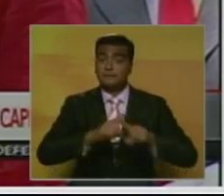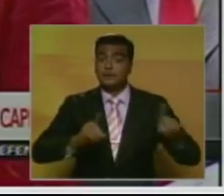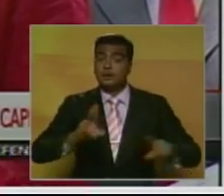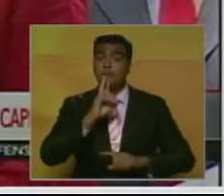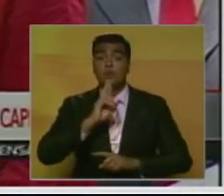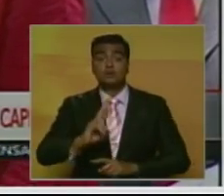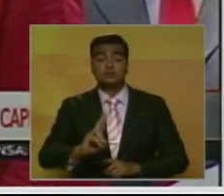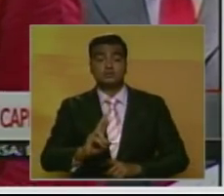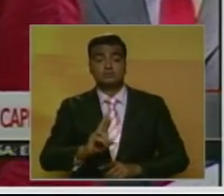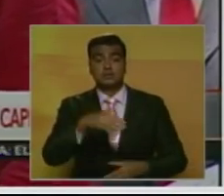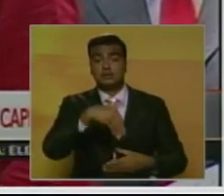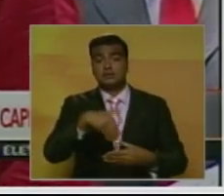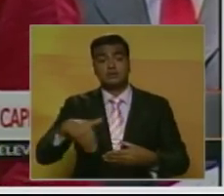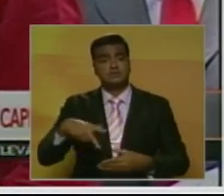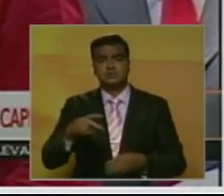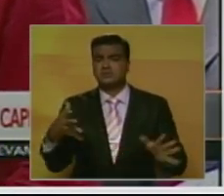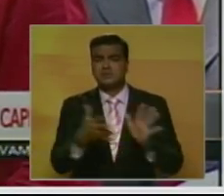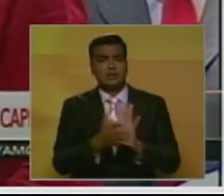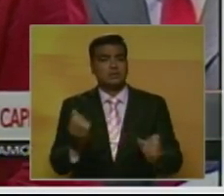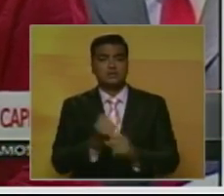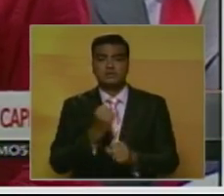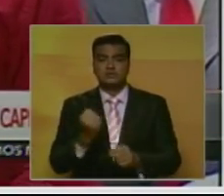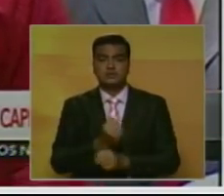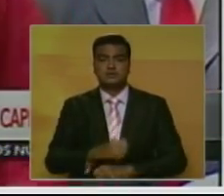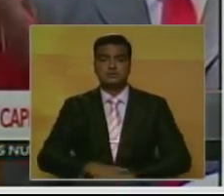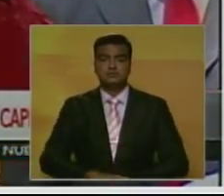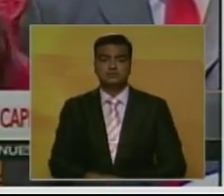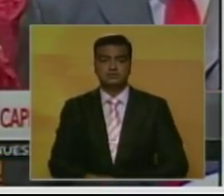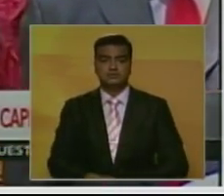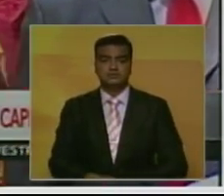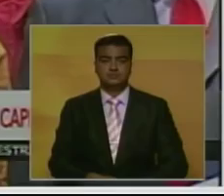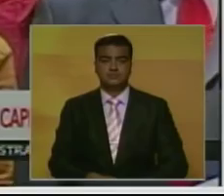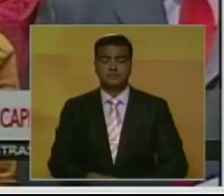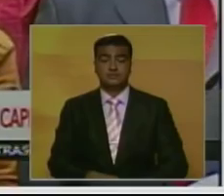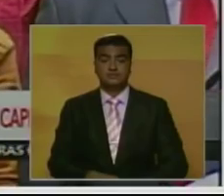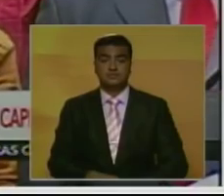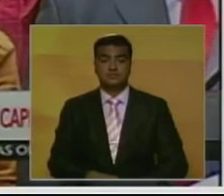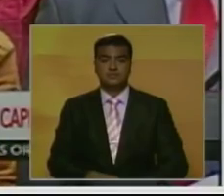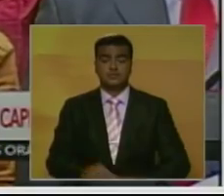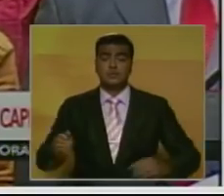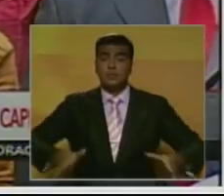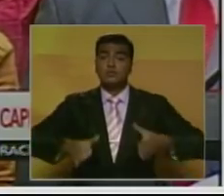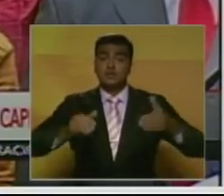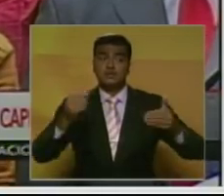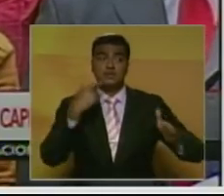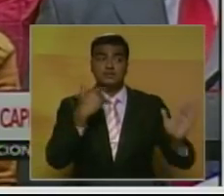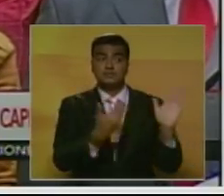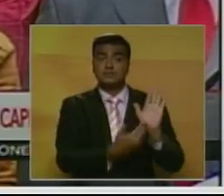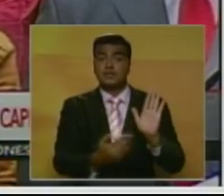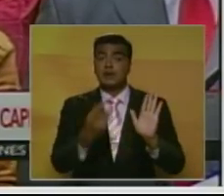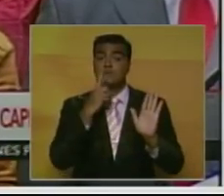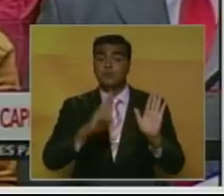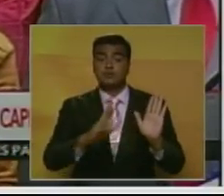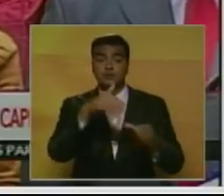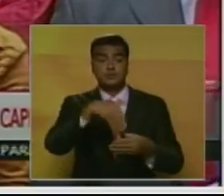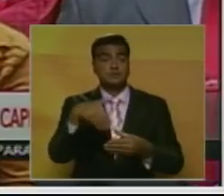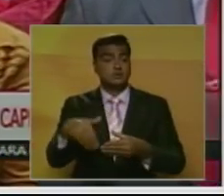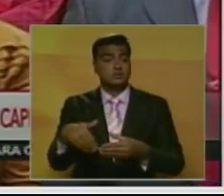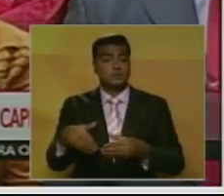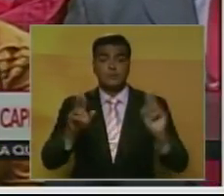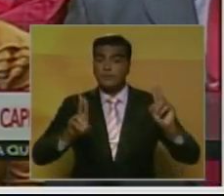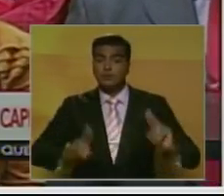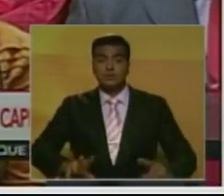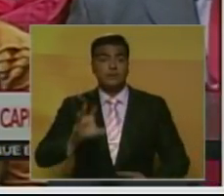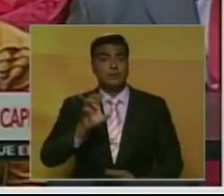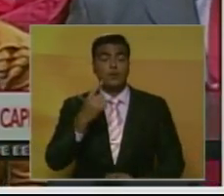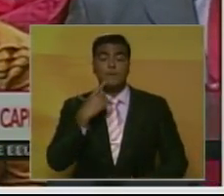resultado no tiene que ver con la gestión. Lo fundamental de este resultado, porque nunca este país había llegado a